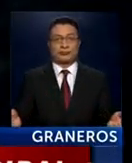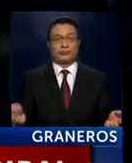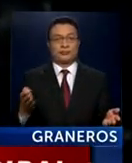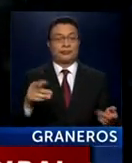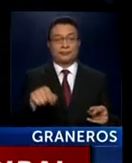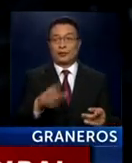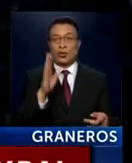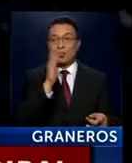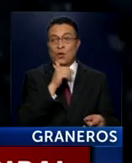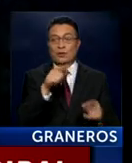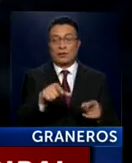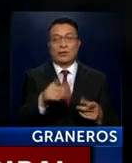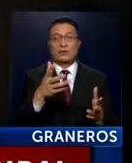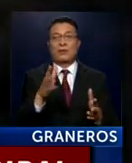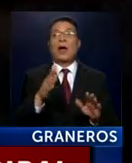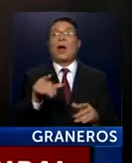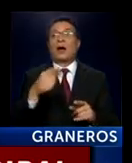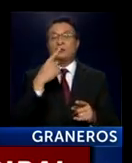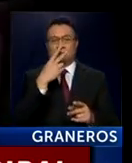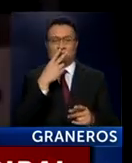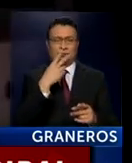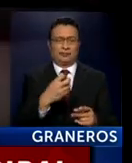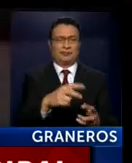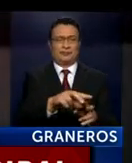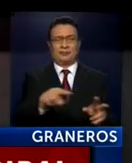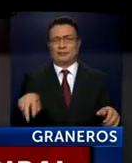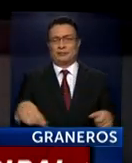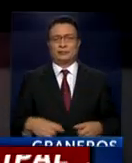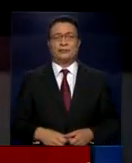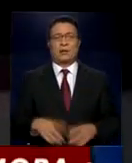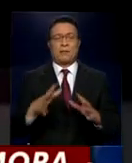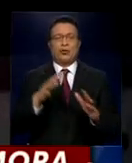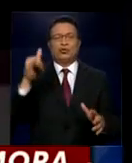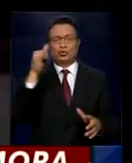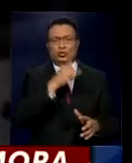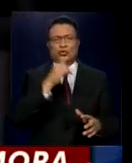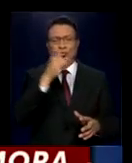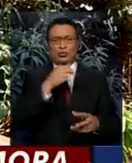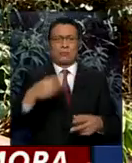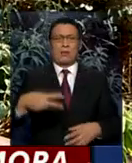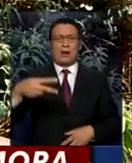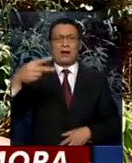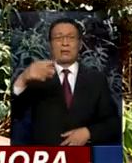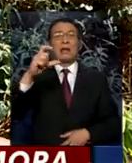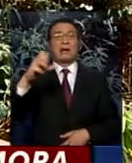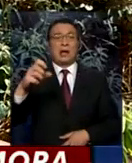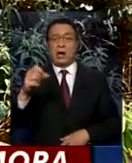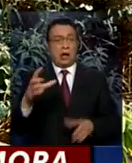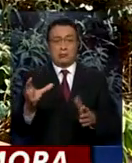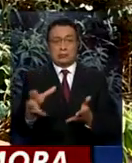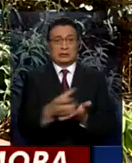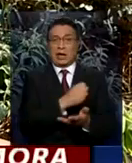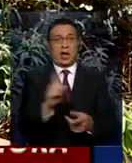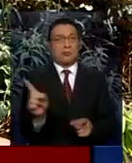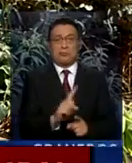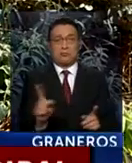solamente hay heces. Todo cada vez más sucio, las fecas no eran sacadas